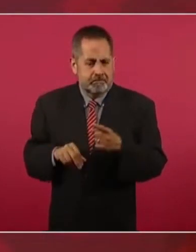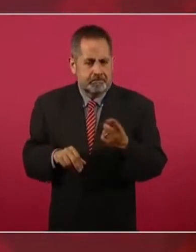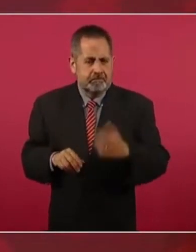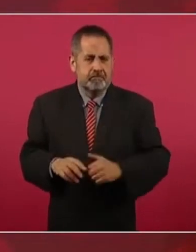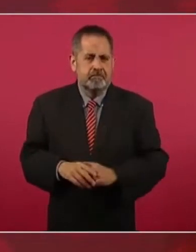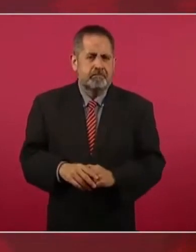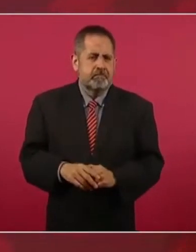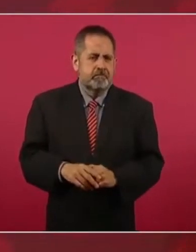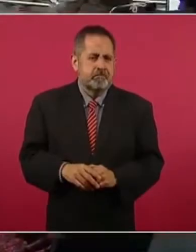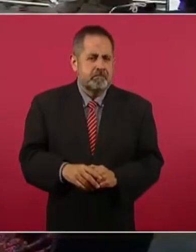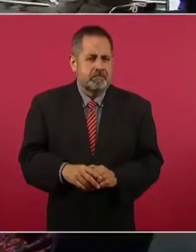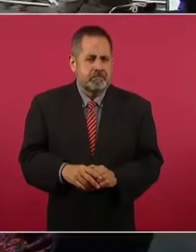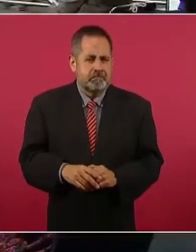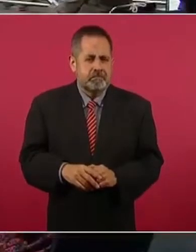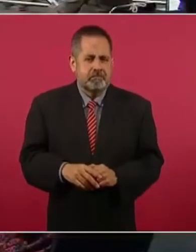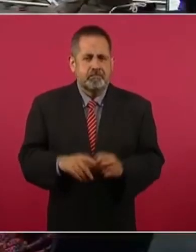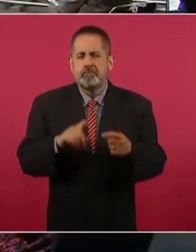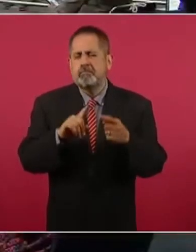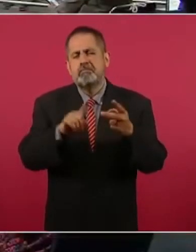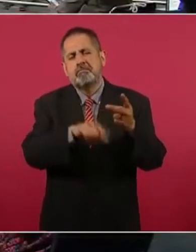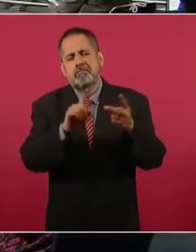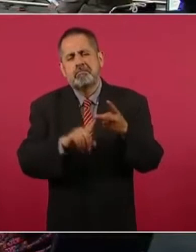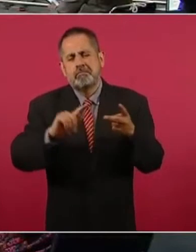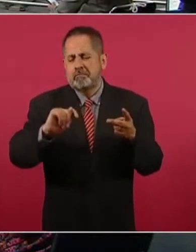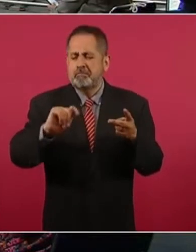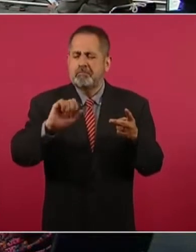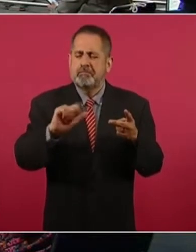Talos. Ya se Y dijo con algo. Talos, Sí.